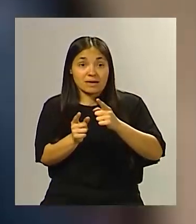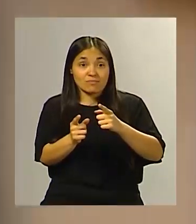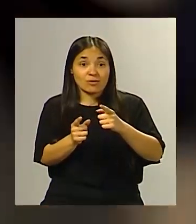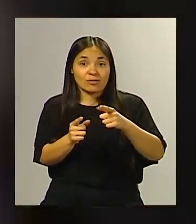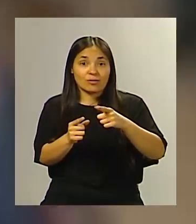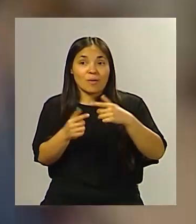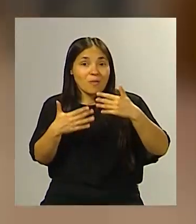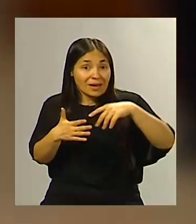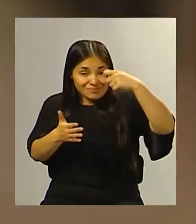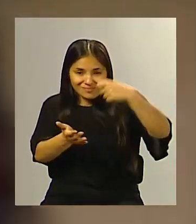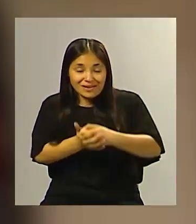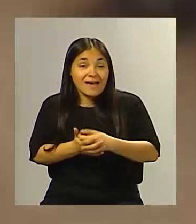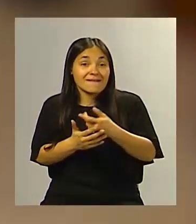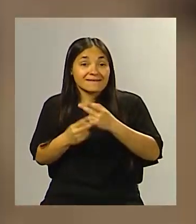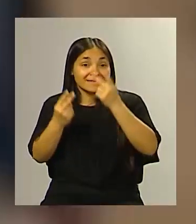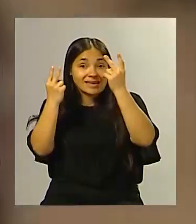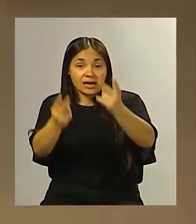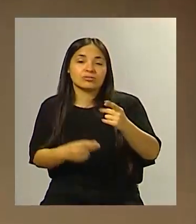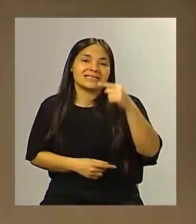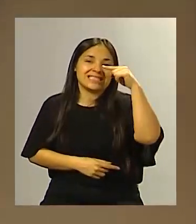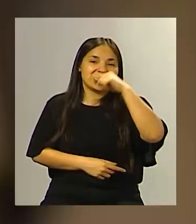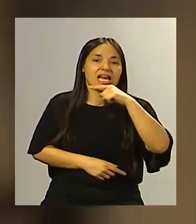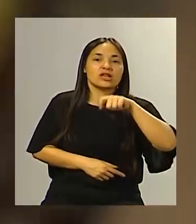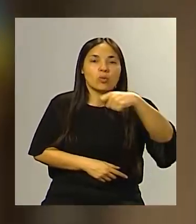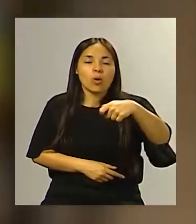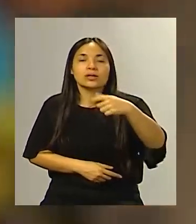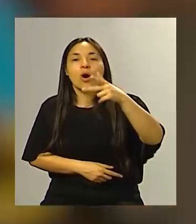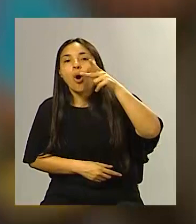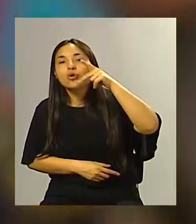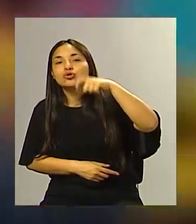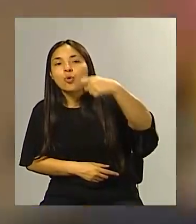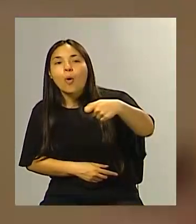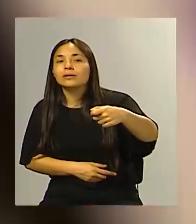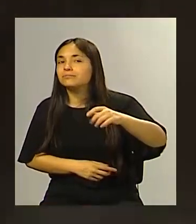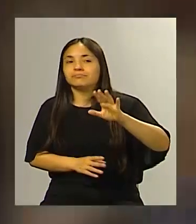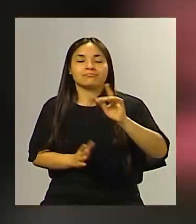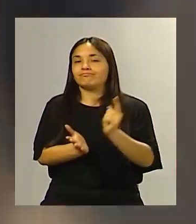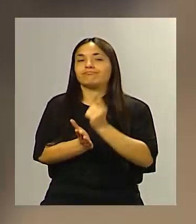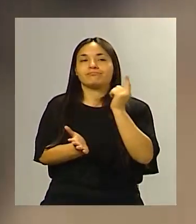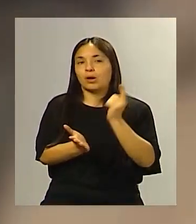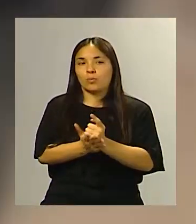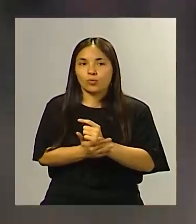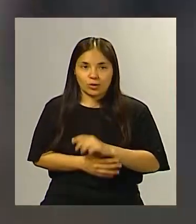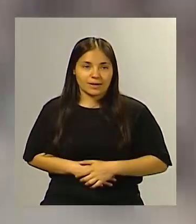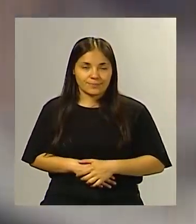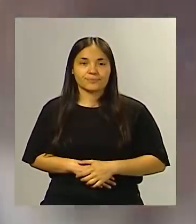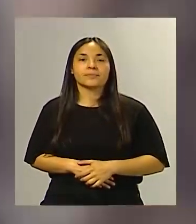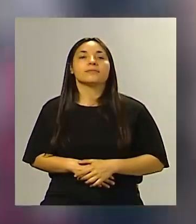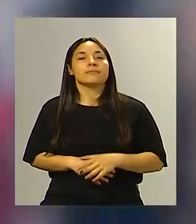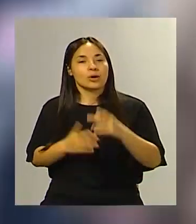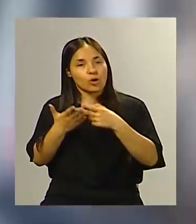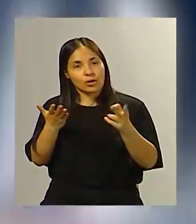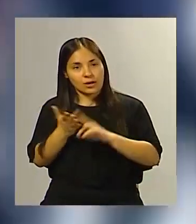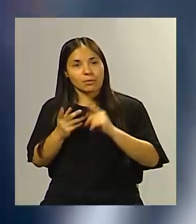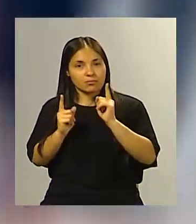los que hoy pueden pagar un viaje en 7 u 8 cuotas. ¿Sí? Claro. Ismael, y en ese caso, digo, teniendo en cuenta, de nuevo volvemos a hablar